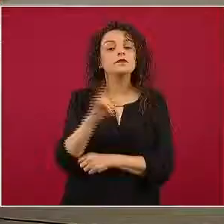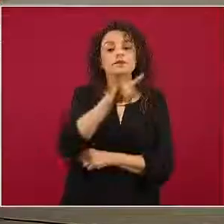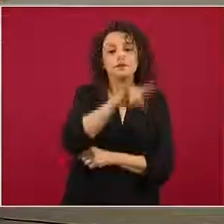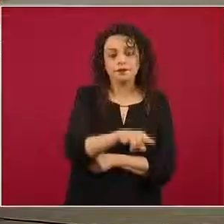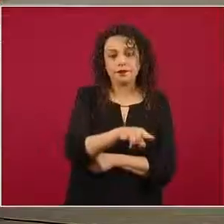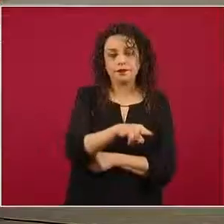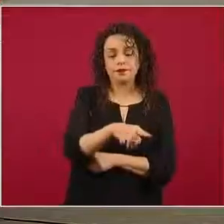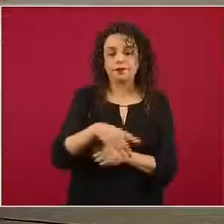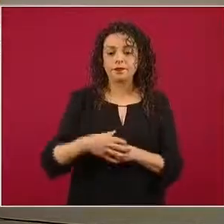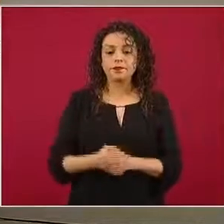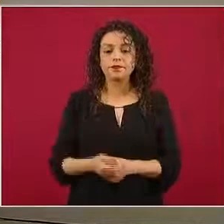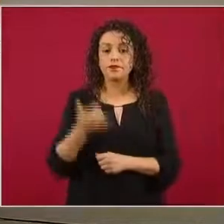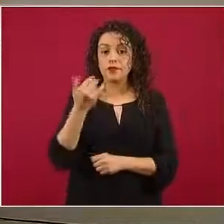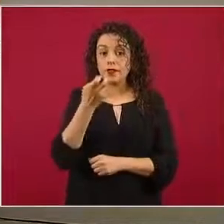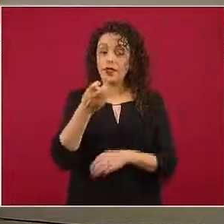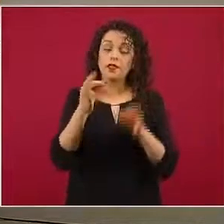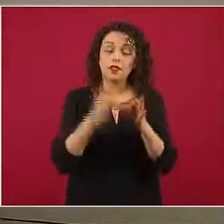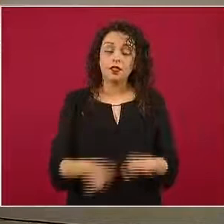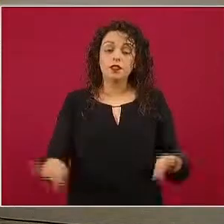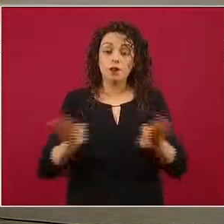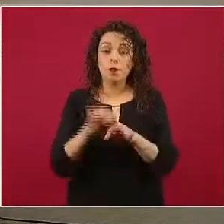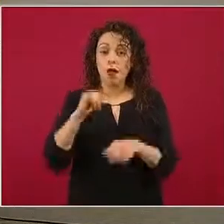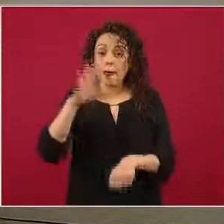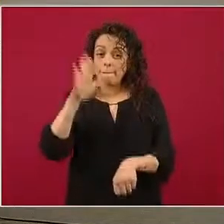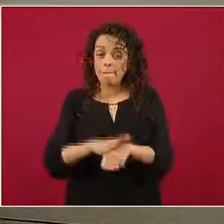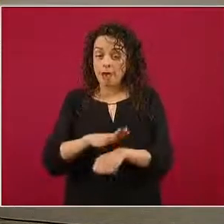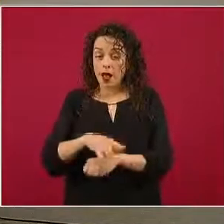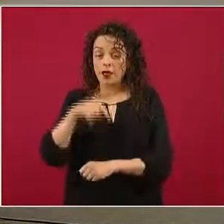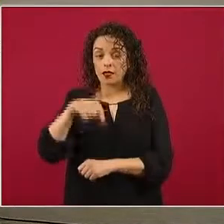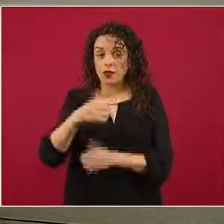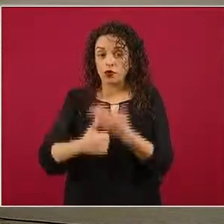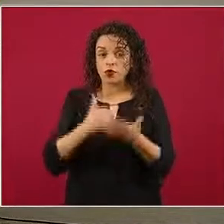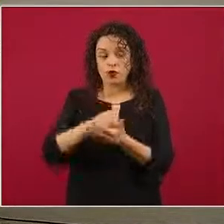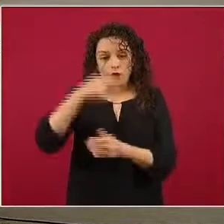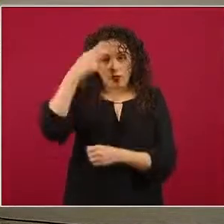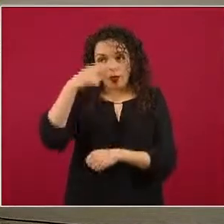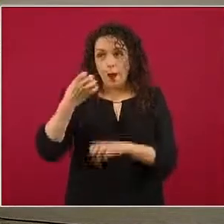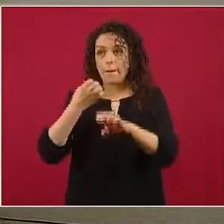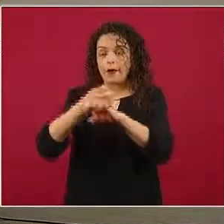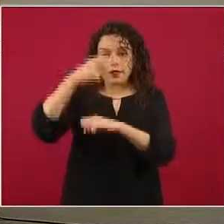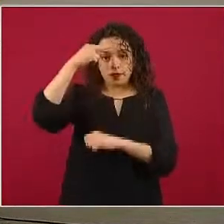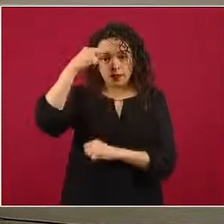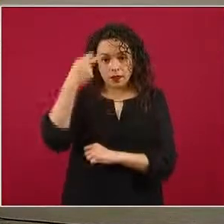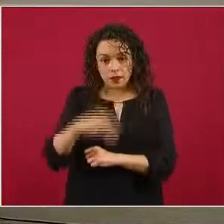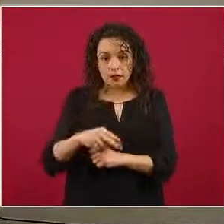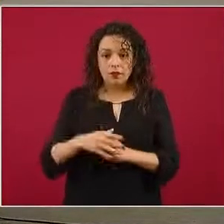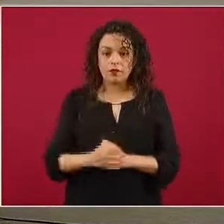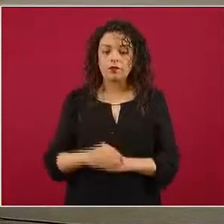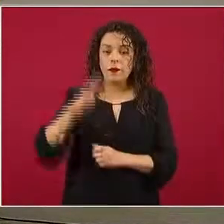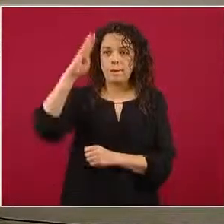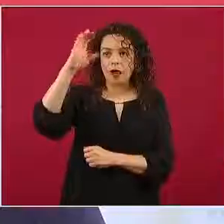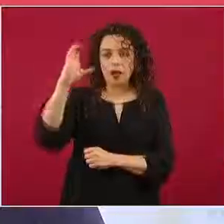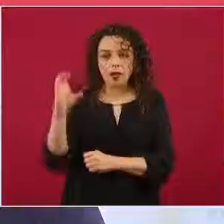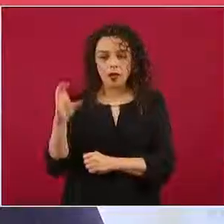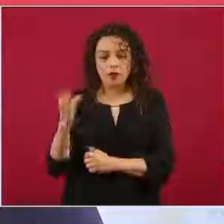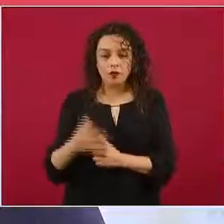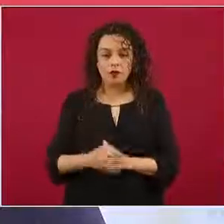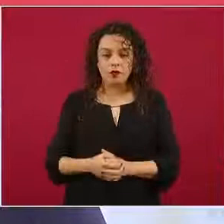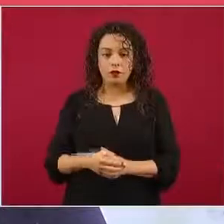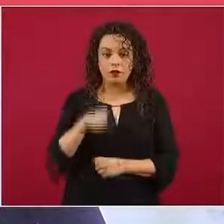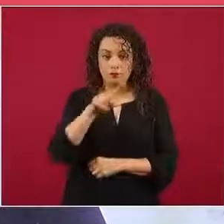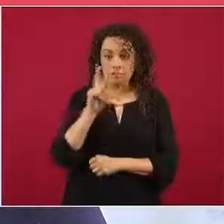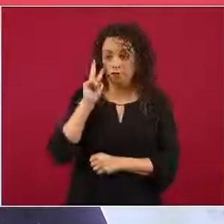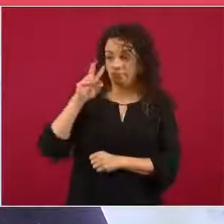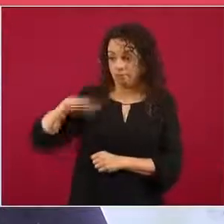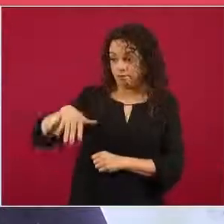sumamente importante, sobre todo en la Ciudad de México, en el Estado de México, en Baja California, en donde, como acabamos de